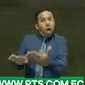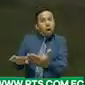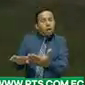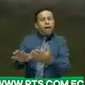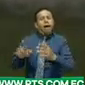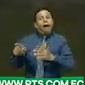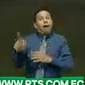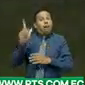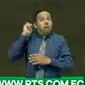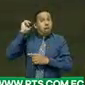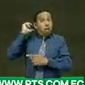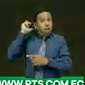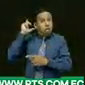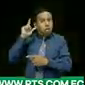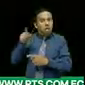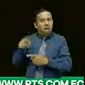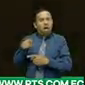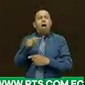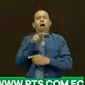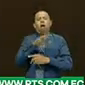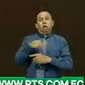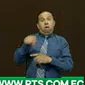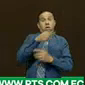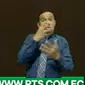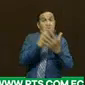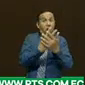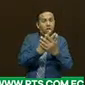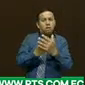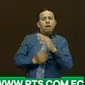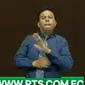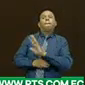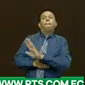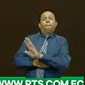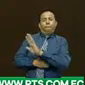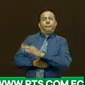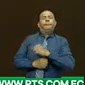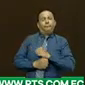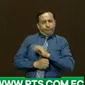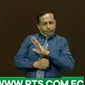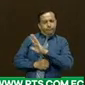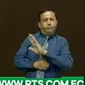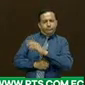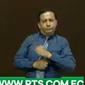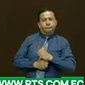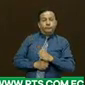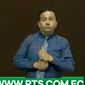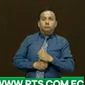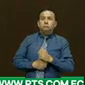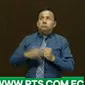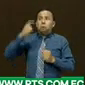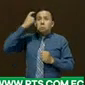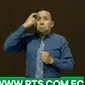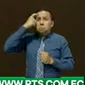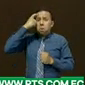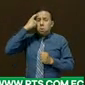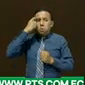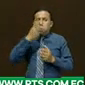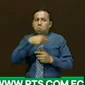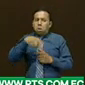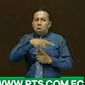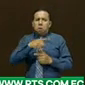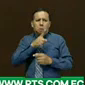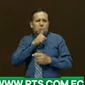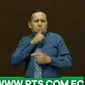busca de cobrar venganza. En ese momento esperábamos una reacción inmediata. Sin embargo, la